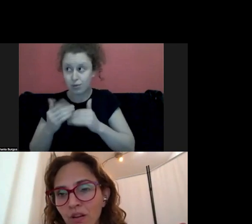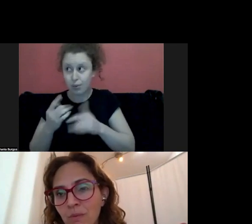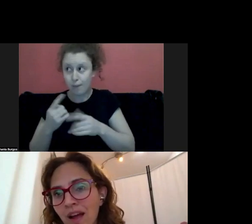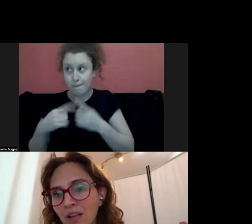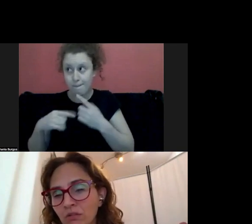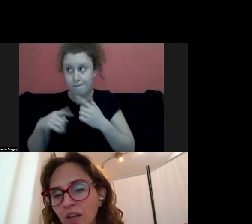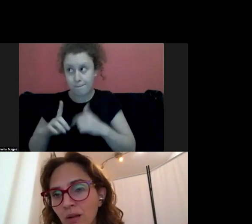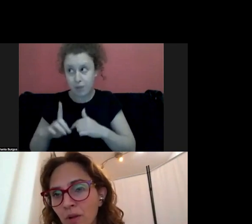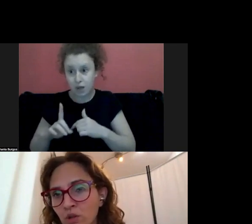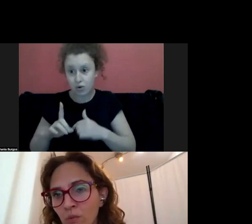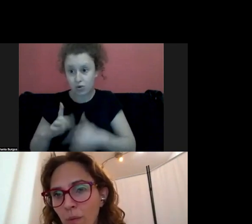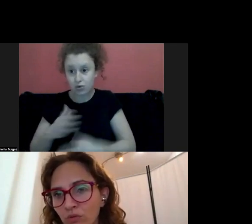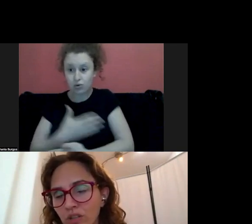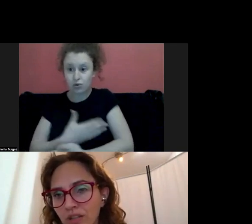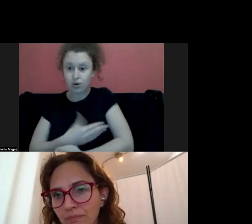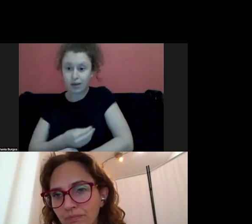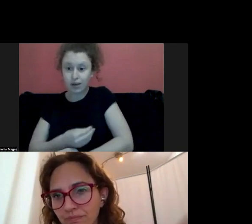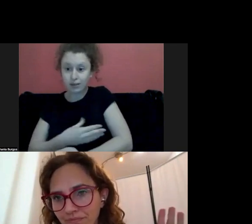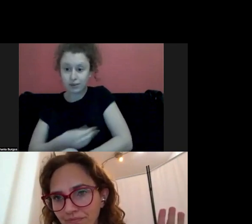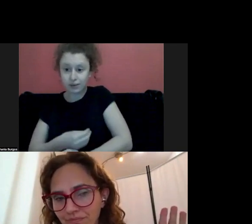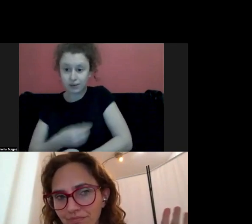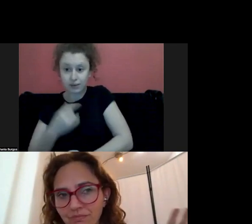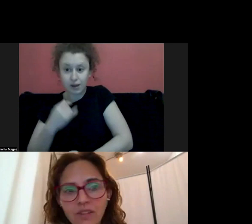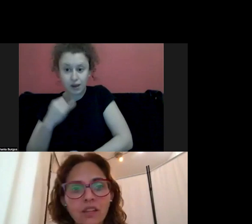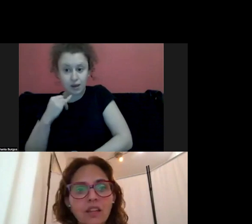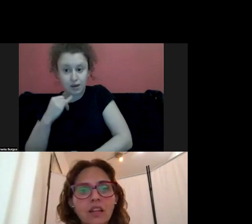¿qué problema hay con dar el pecho a un bebé autista?